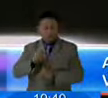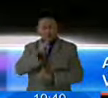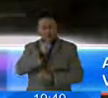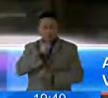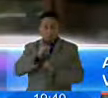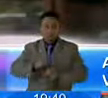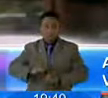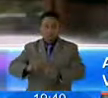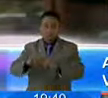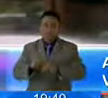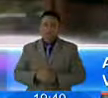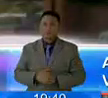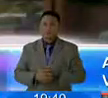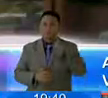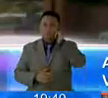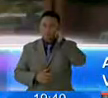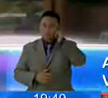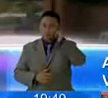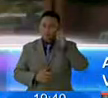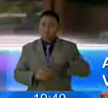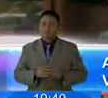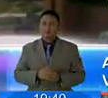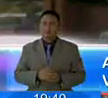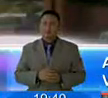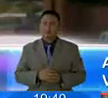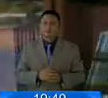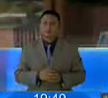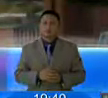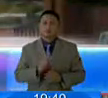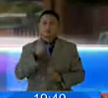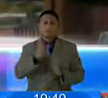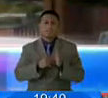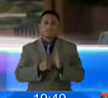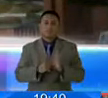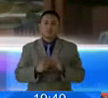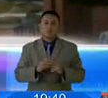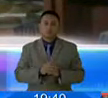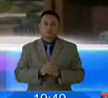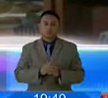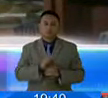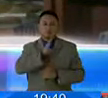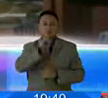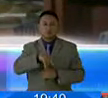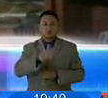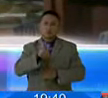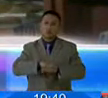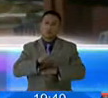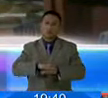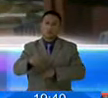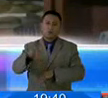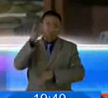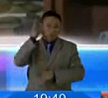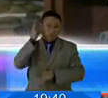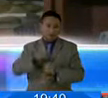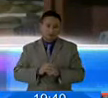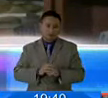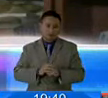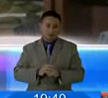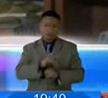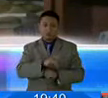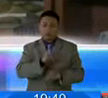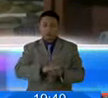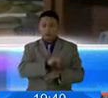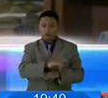episodios. Lo que suele suceder es que, por ejemplo, siempre se culpabiliza a las mujeres por la violencia que ellas mismas viven,